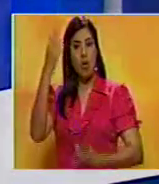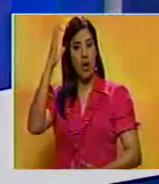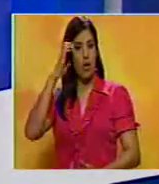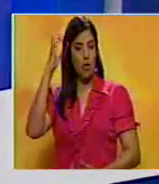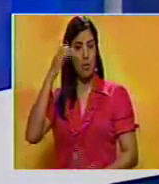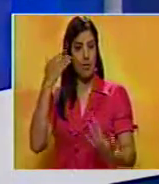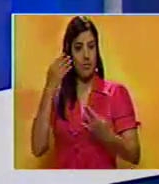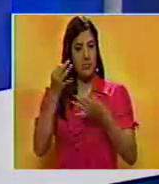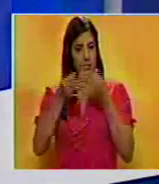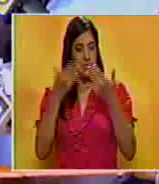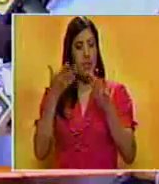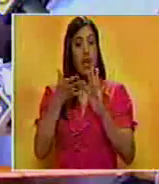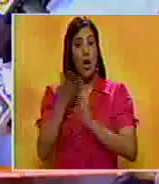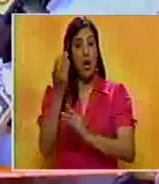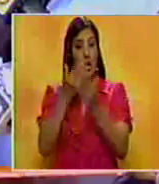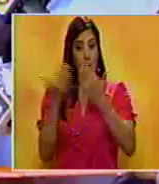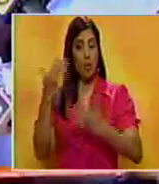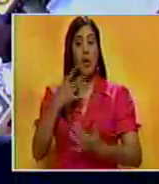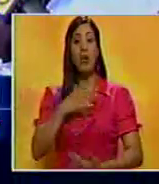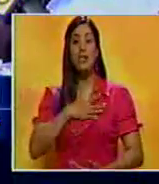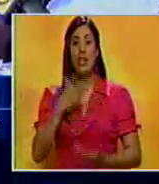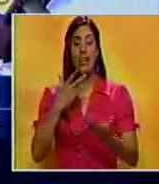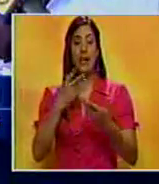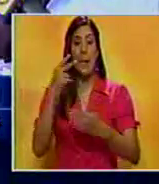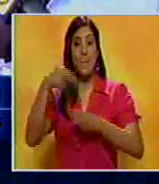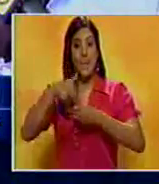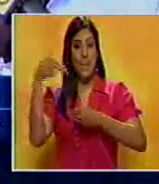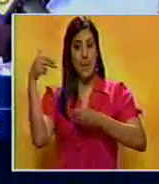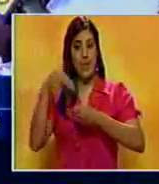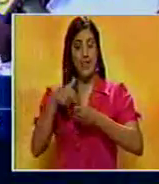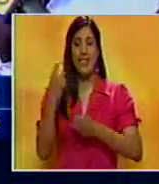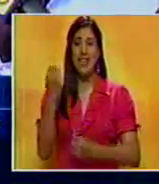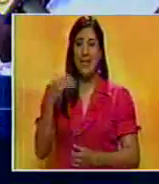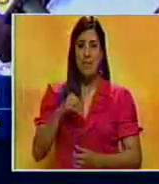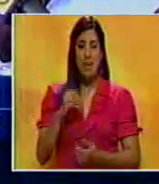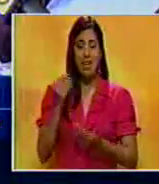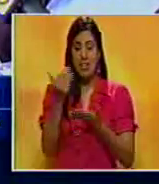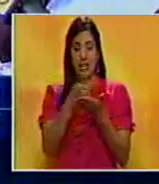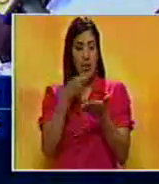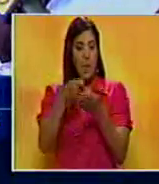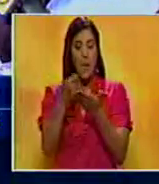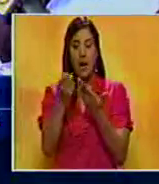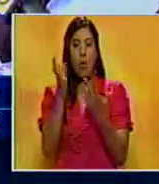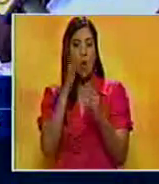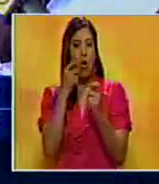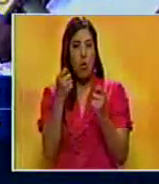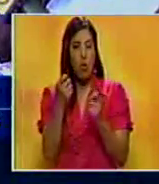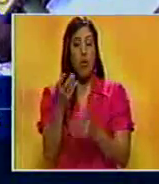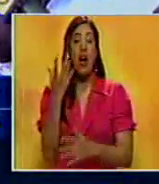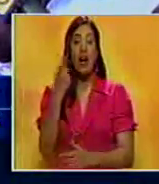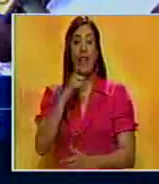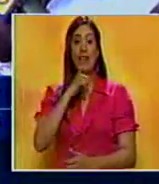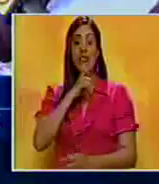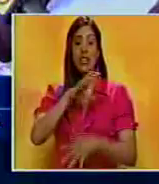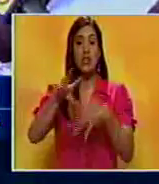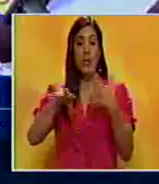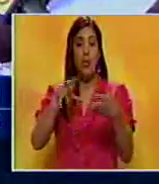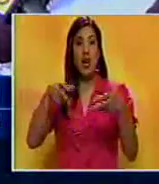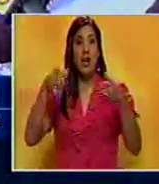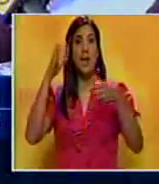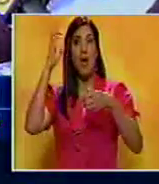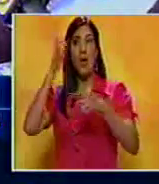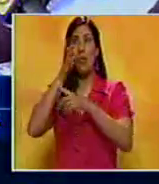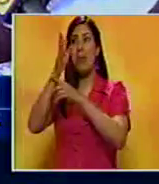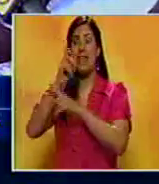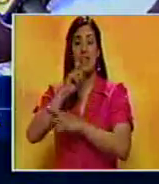Asamblea Nacional, José Guerra. Para el economista, el flujo de caja de PDVSA no tiene suficientes fondos para pagar compromisos, lo que limita dirigirse a los mercados